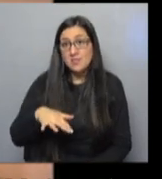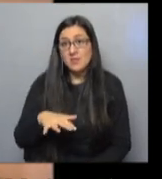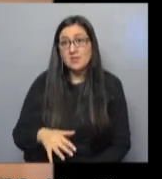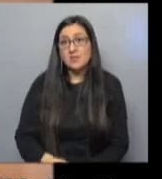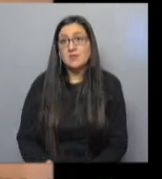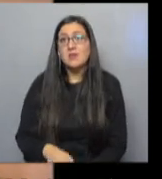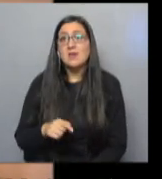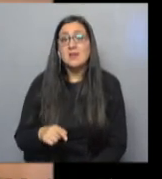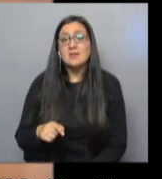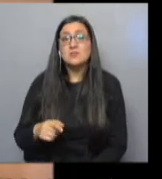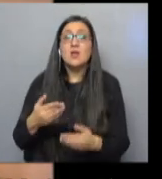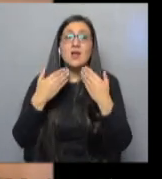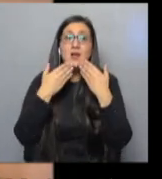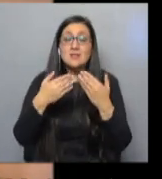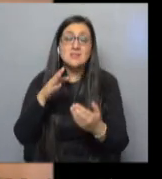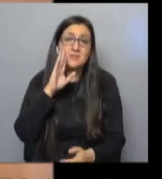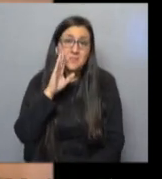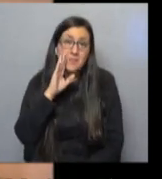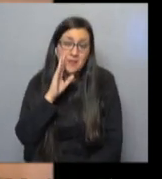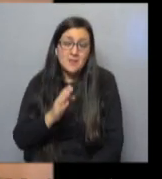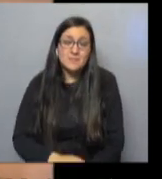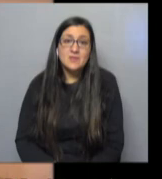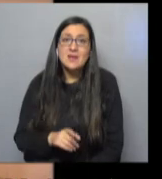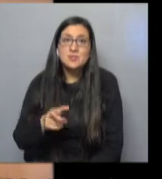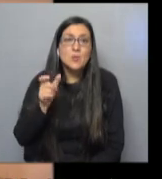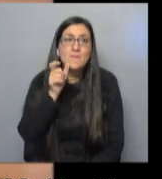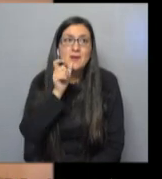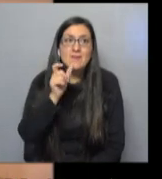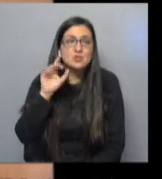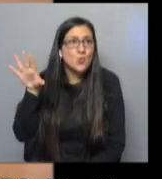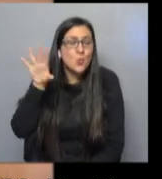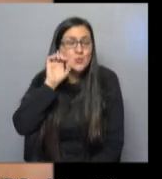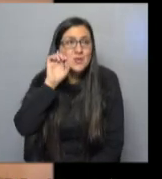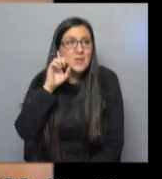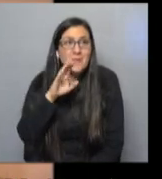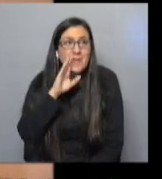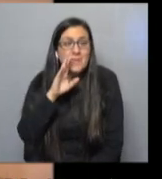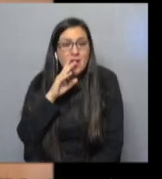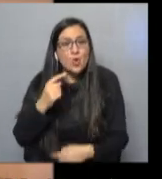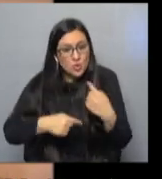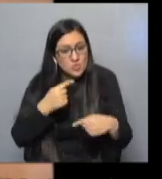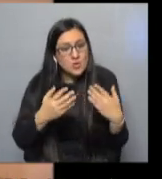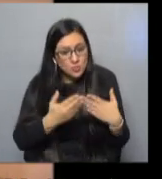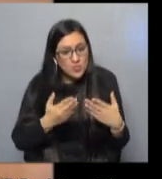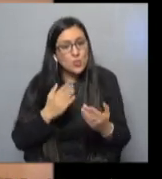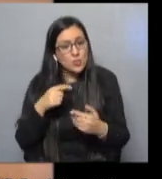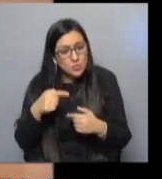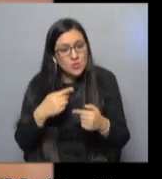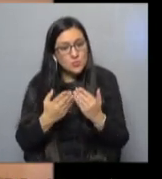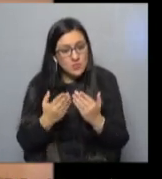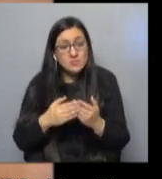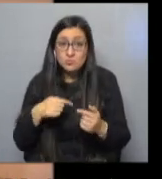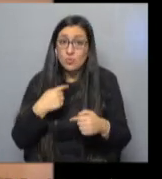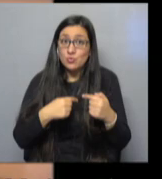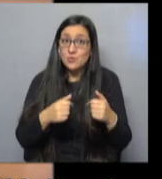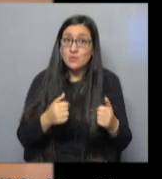esos bienes de mi madre seguir una carrera seguir una carrera son palabras que yo las tengo muy claras en mis oídos y estoy seguir una